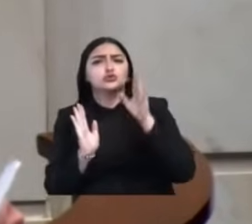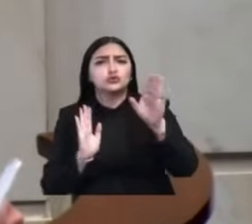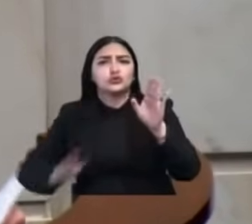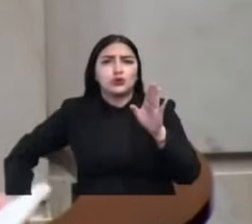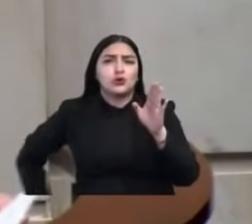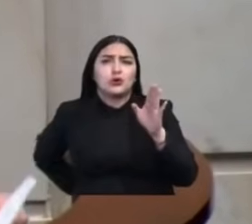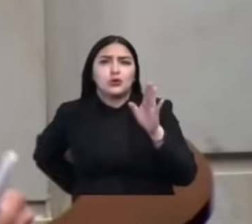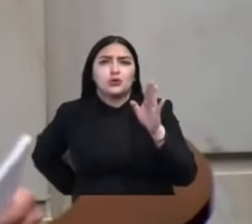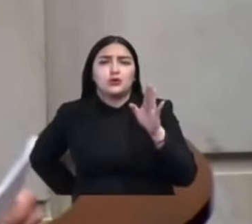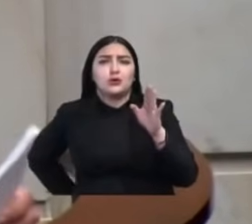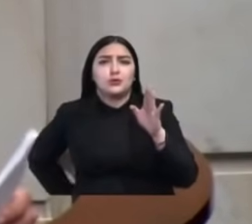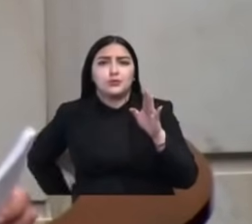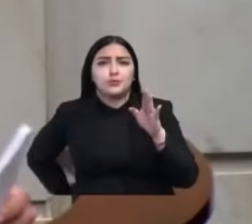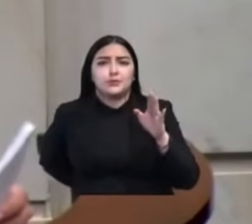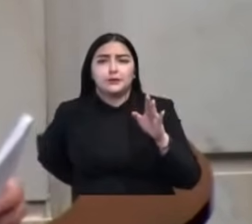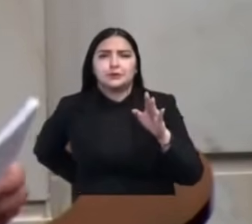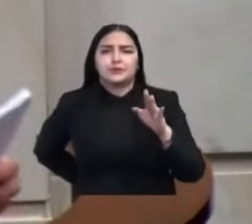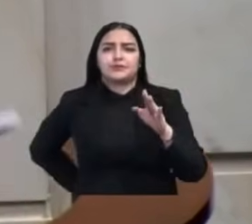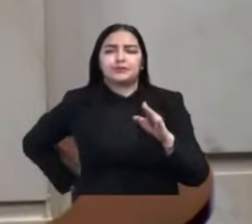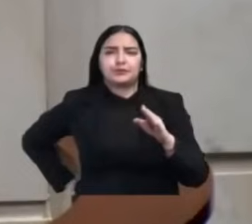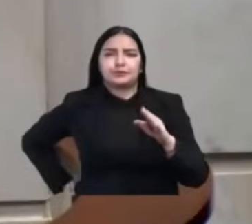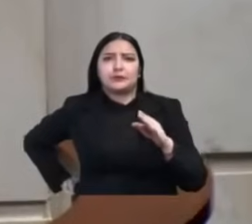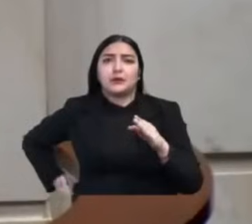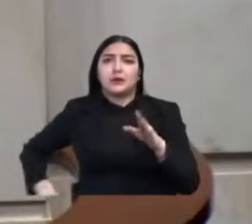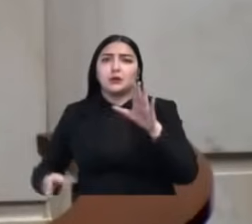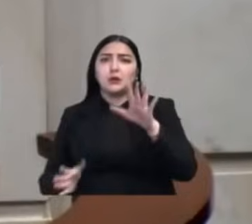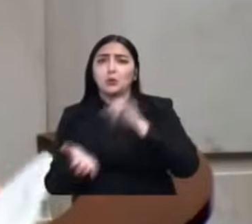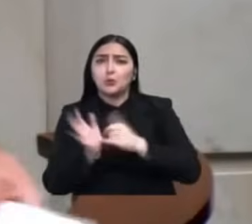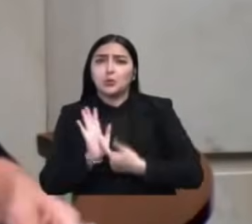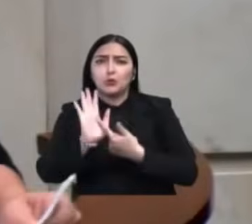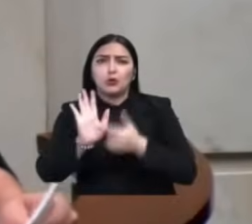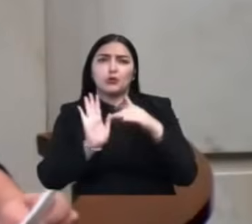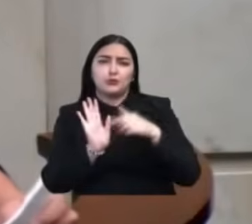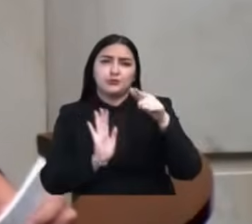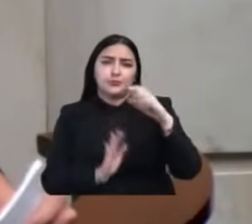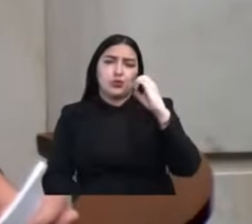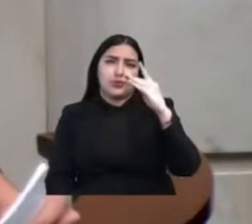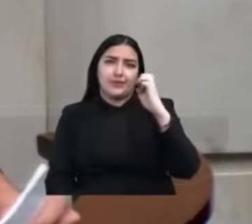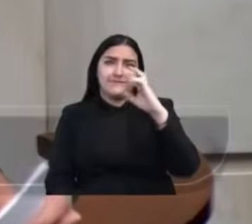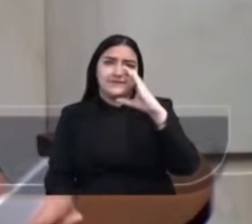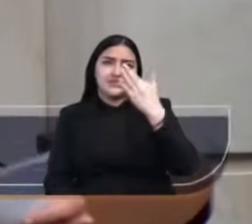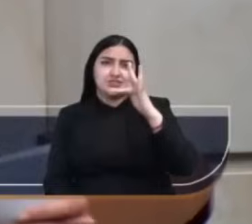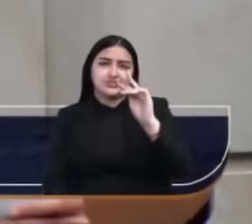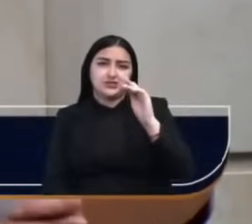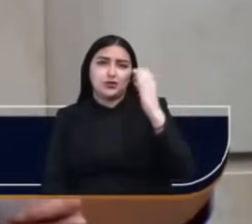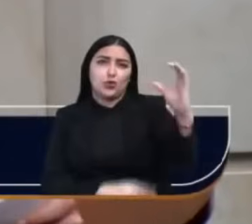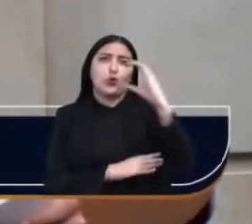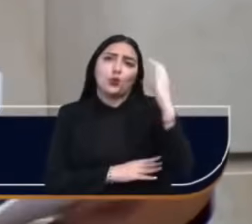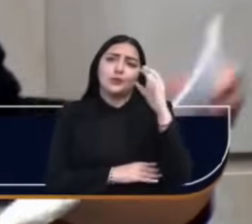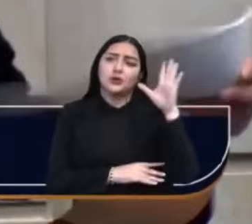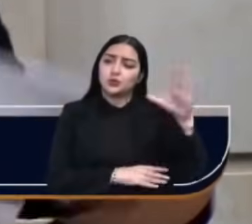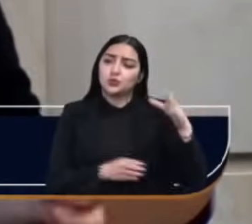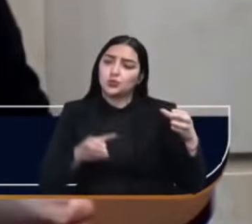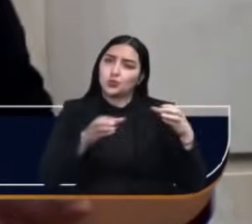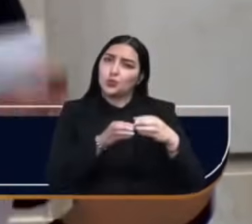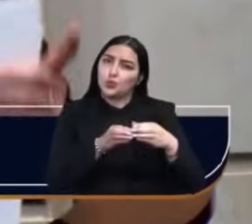Odebrecht. Yo les quiero mostrar lo que puede ser el Odebrecht colombiano por parte del